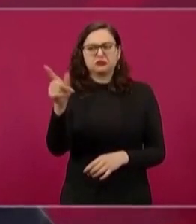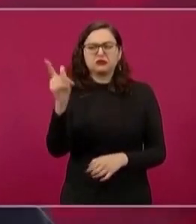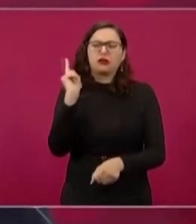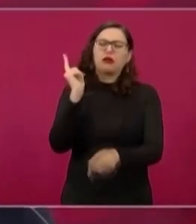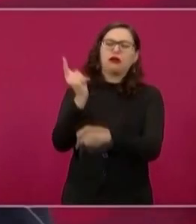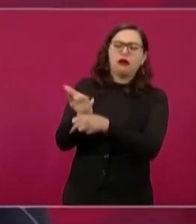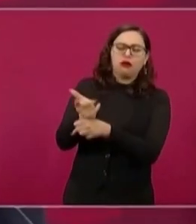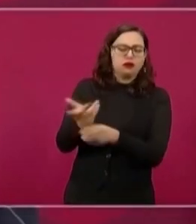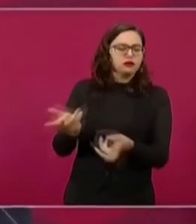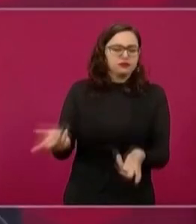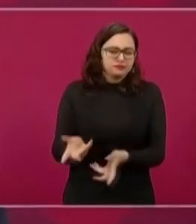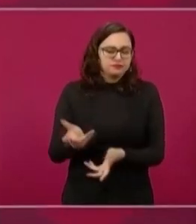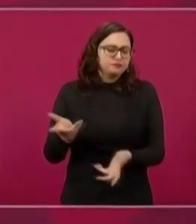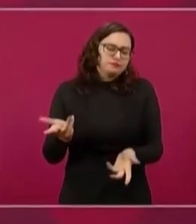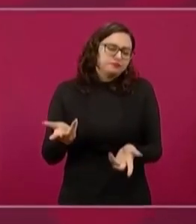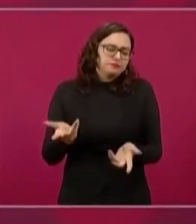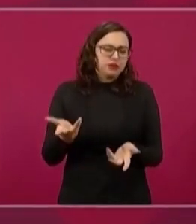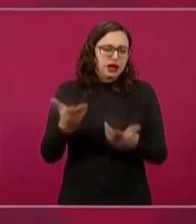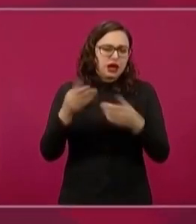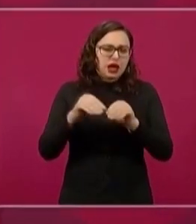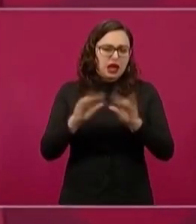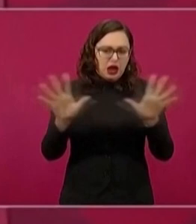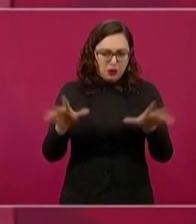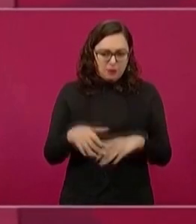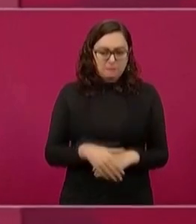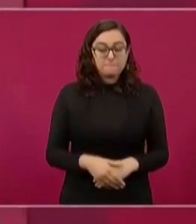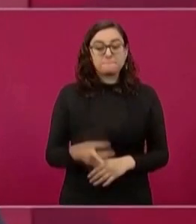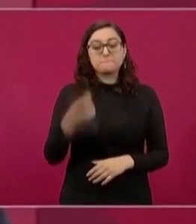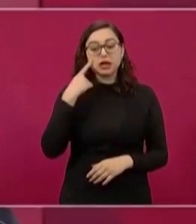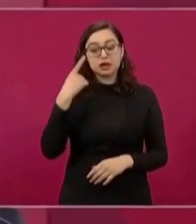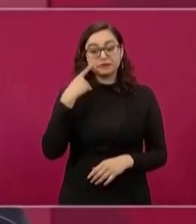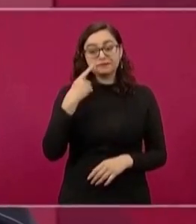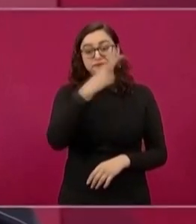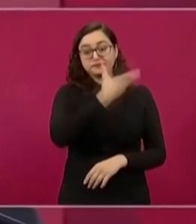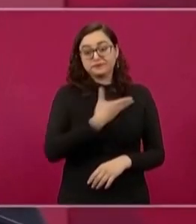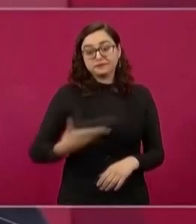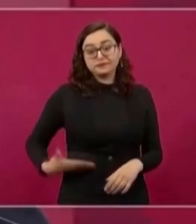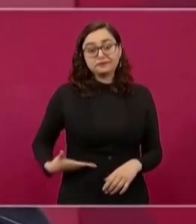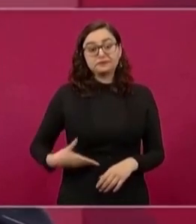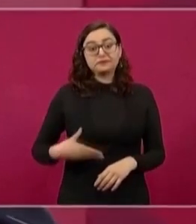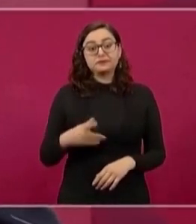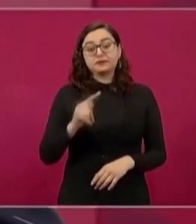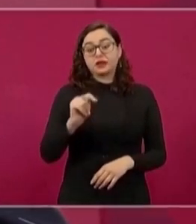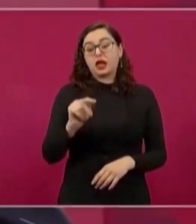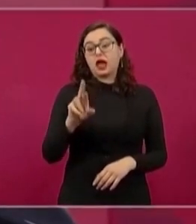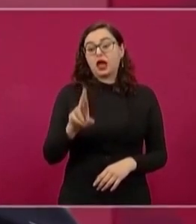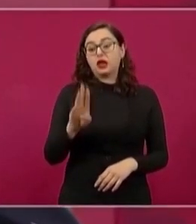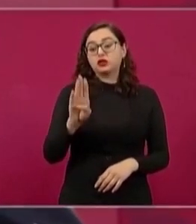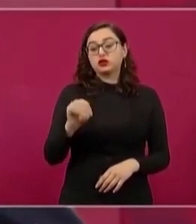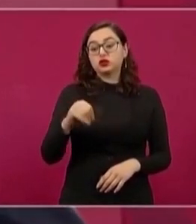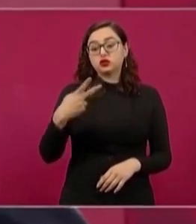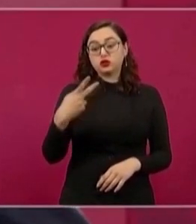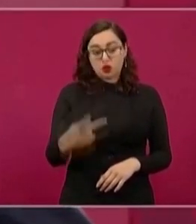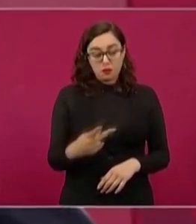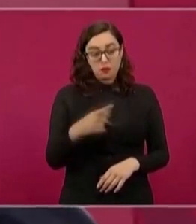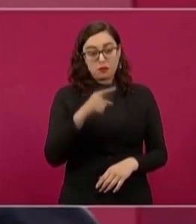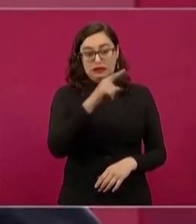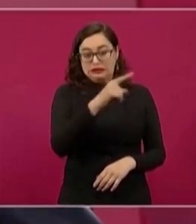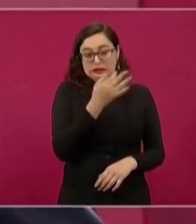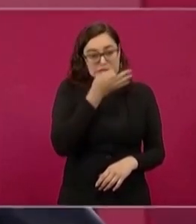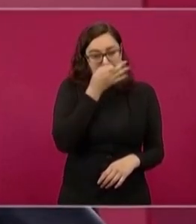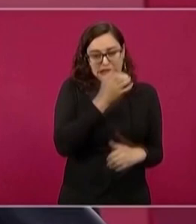terminara la administración del presidente Donald Trump, yo le envié un escrito